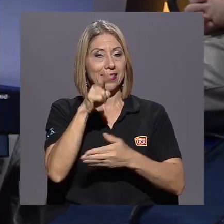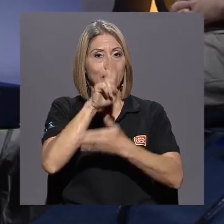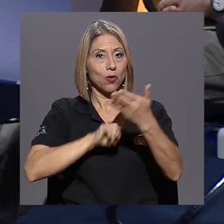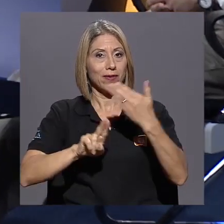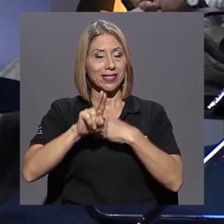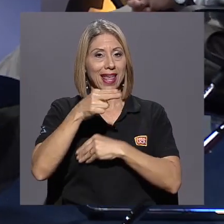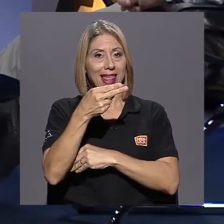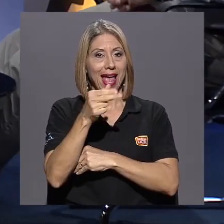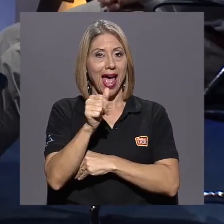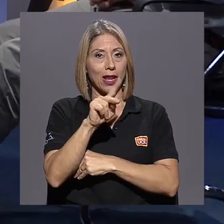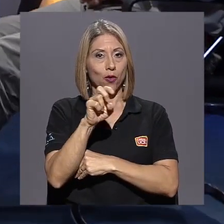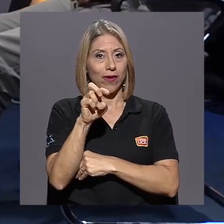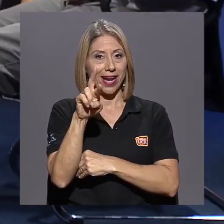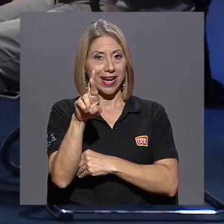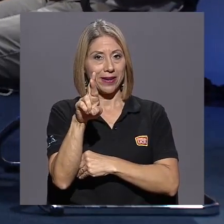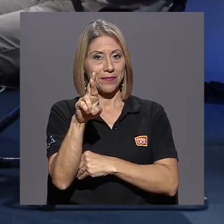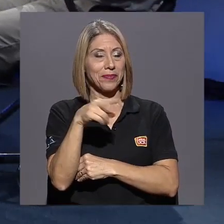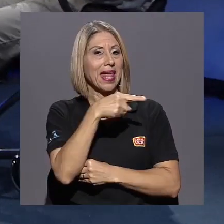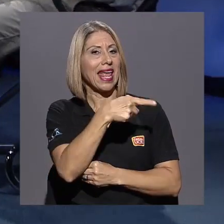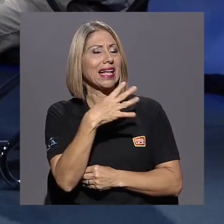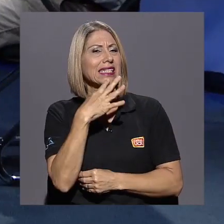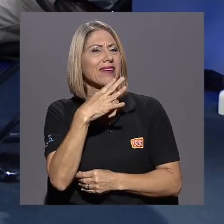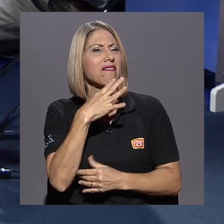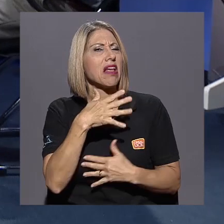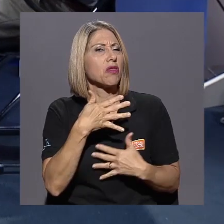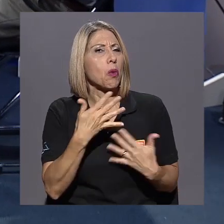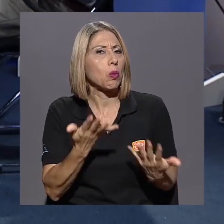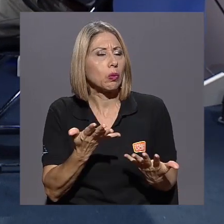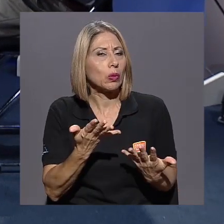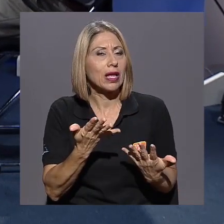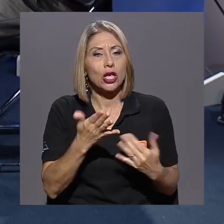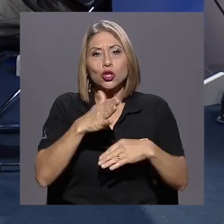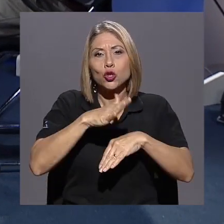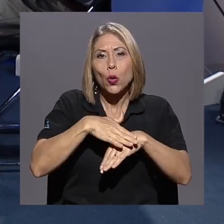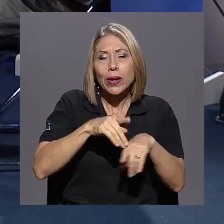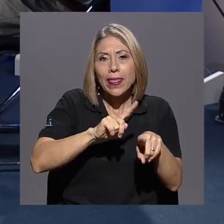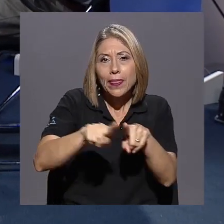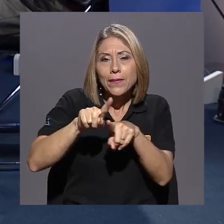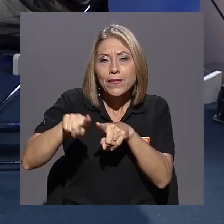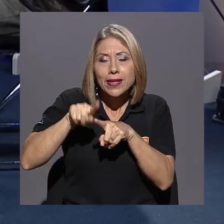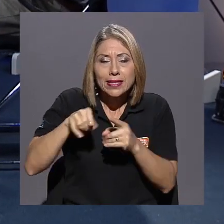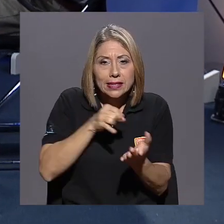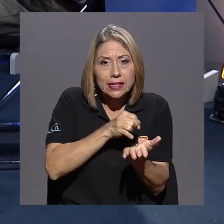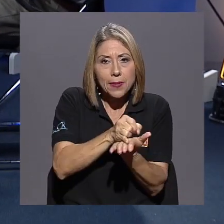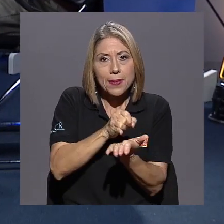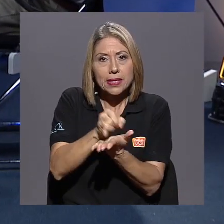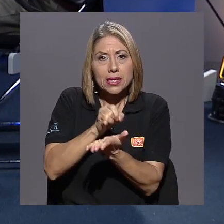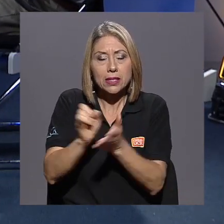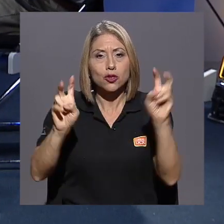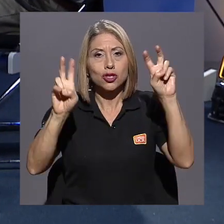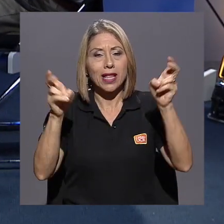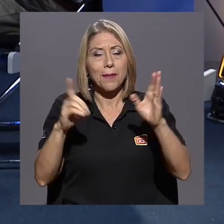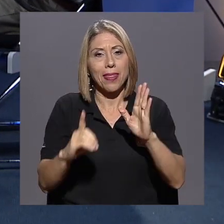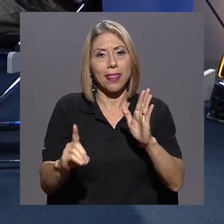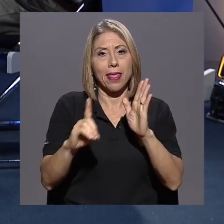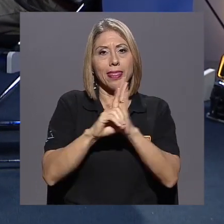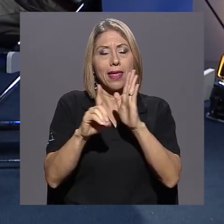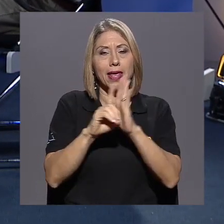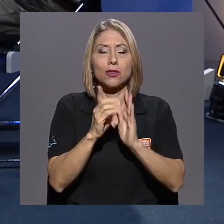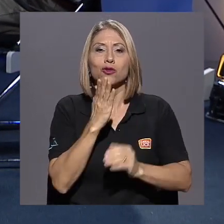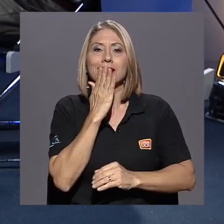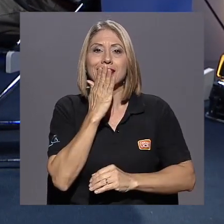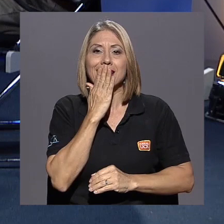y nos estaba conversando justamente sobre las investigaciones se han hecho sobre el tema de derechos indígenas